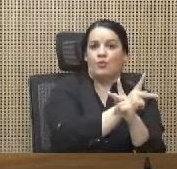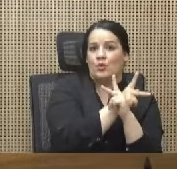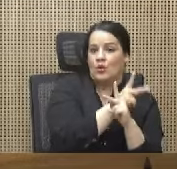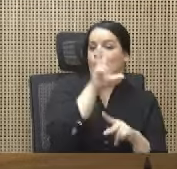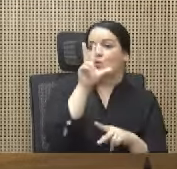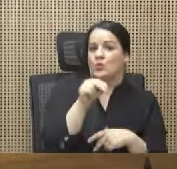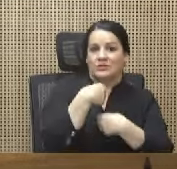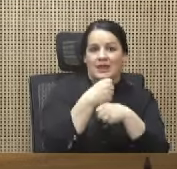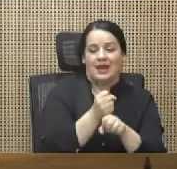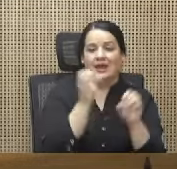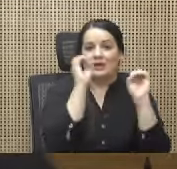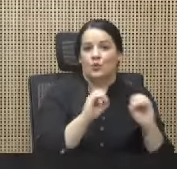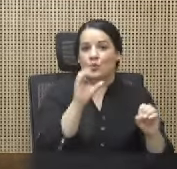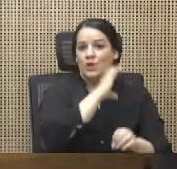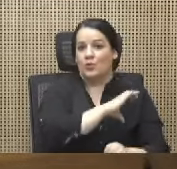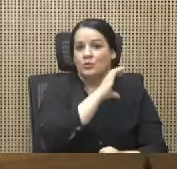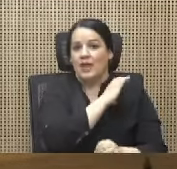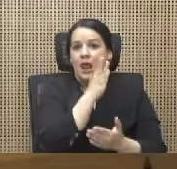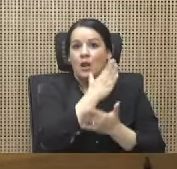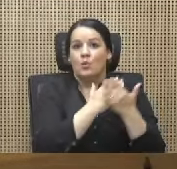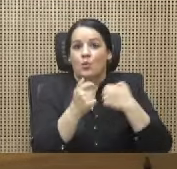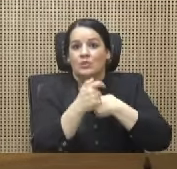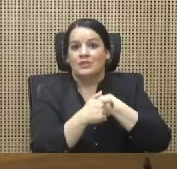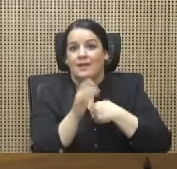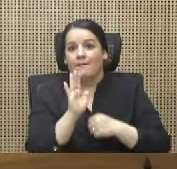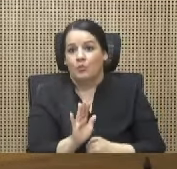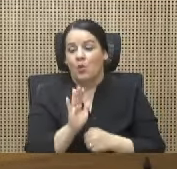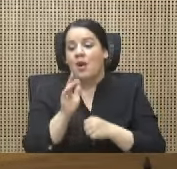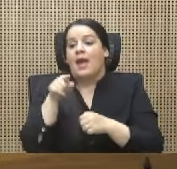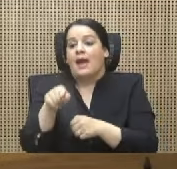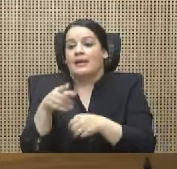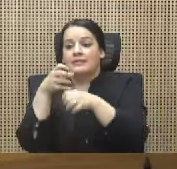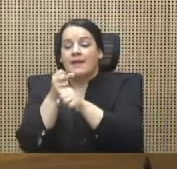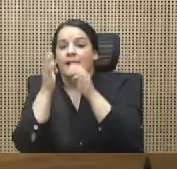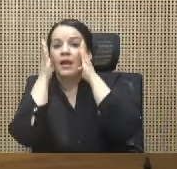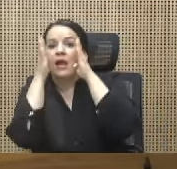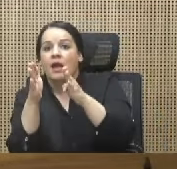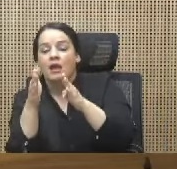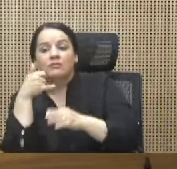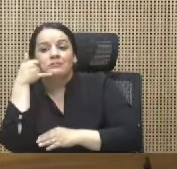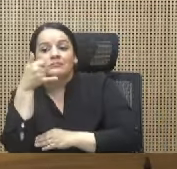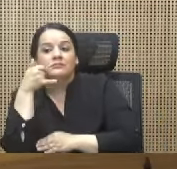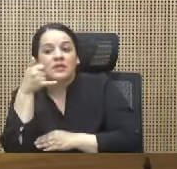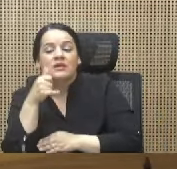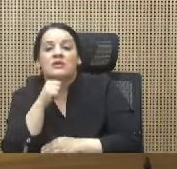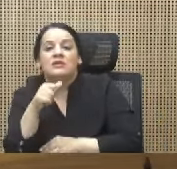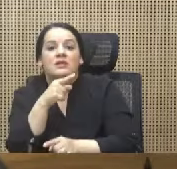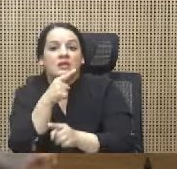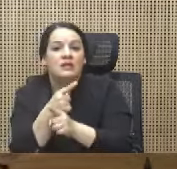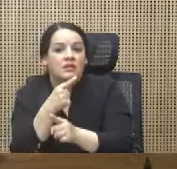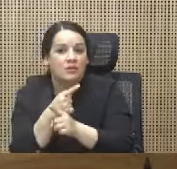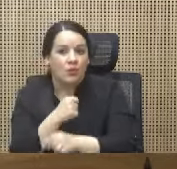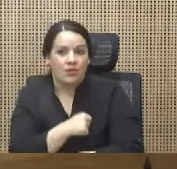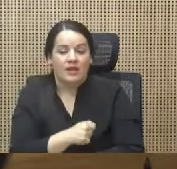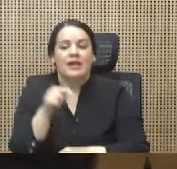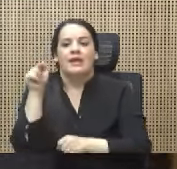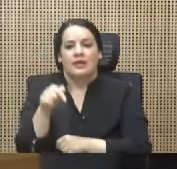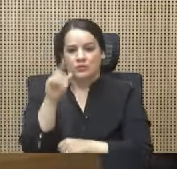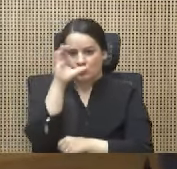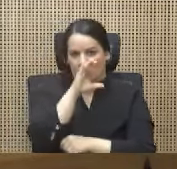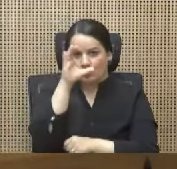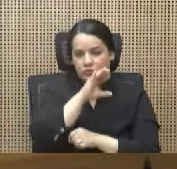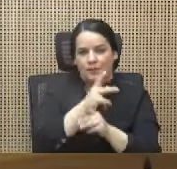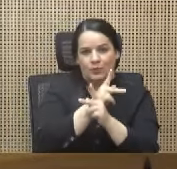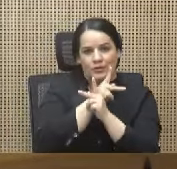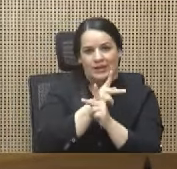bajo ninguna condición, espacio alguno a que se realicen intervenciones indebidas. Eso se ha buscado proteger en este texto y por